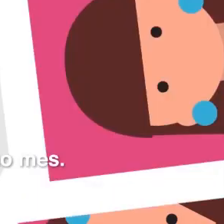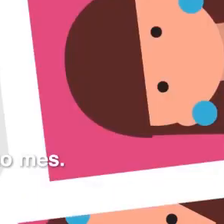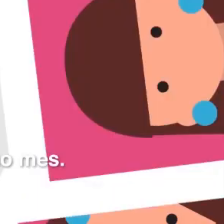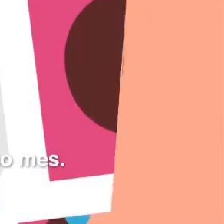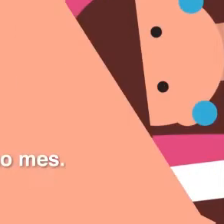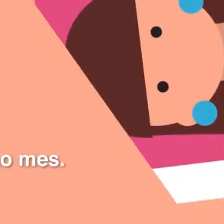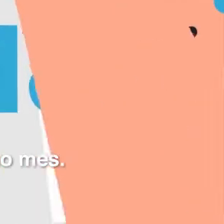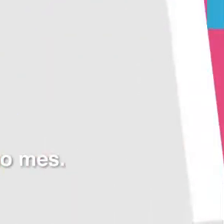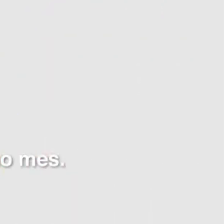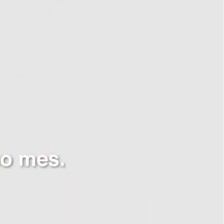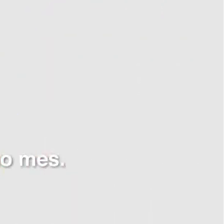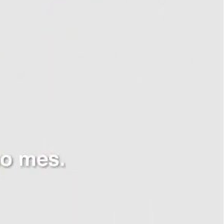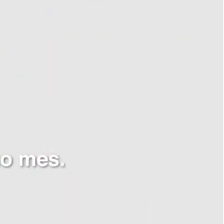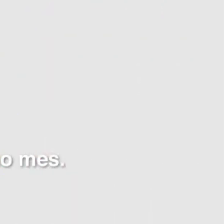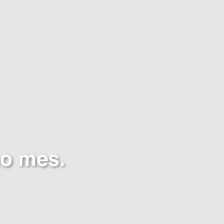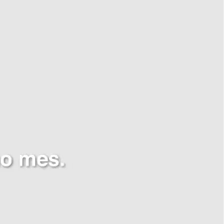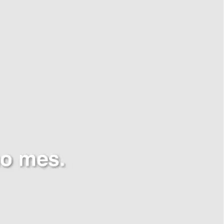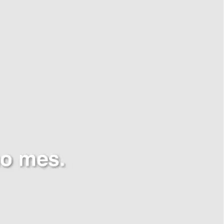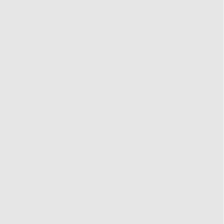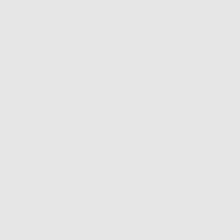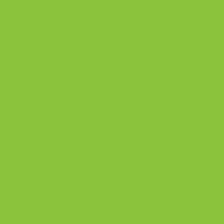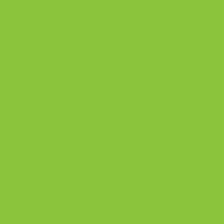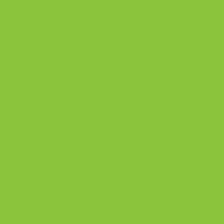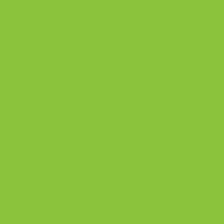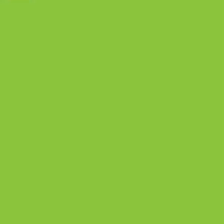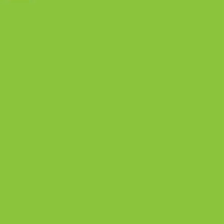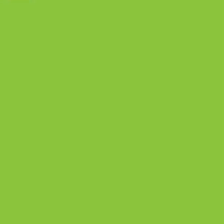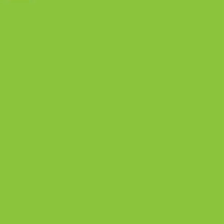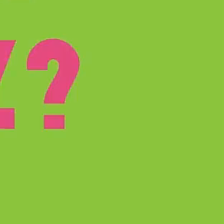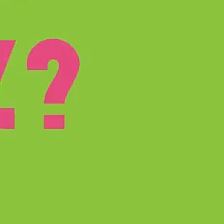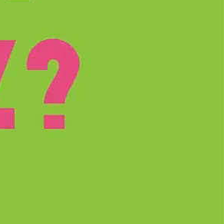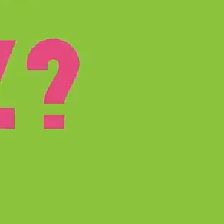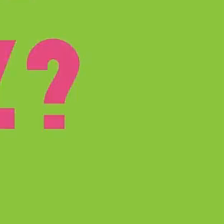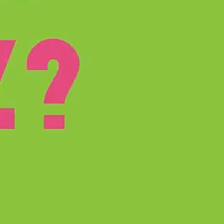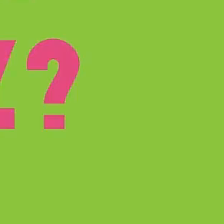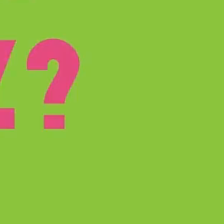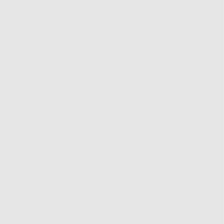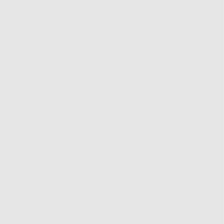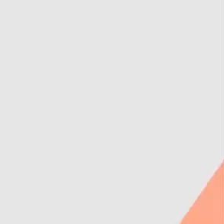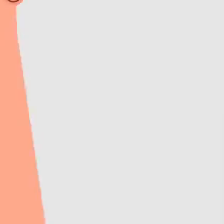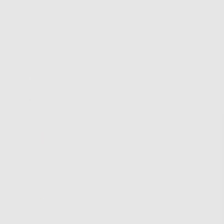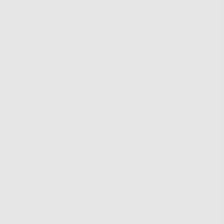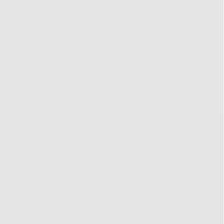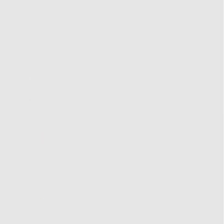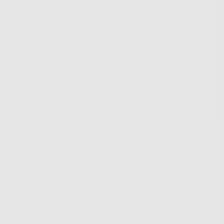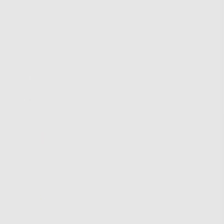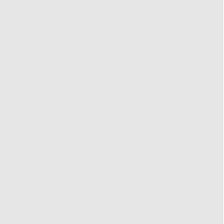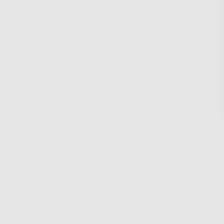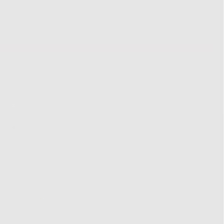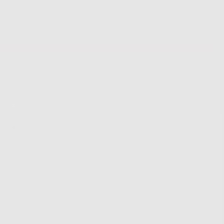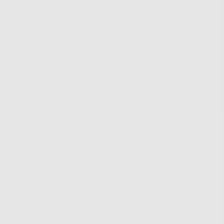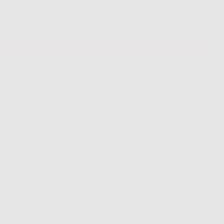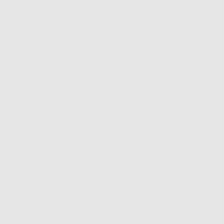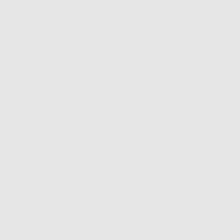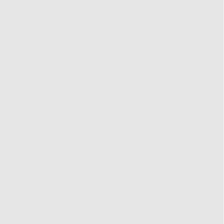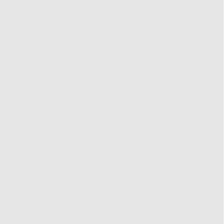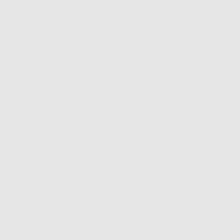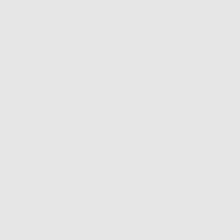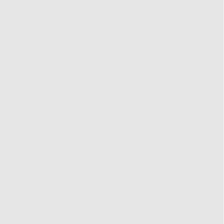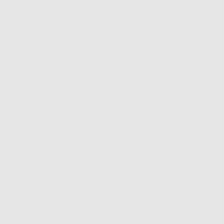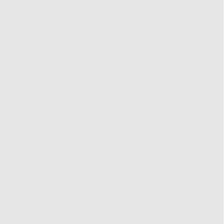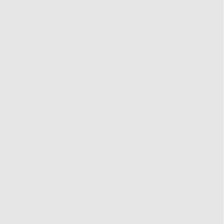Niñez comenzó a trabajar el 29 del mismo mes. ¿Qué hace la Defensoría de la Niñez? Actúa a través de 3 formas: actividades